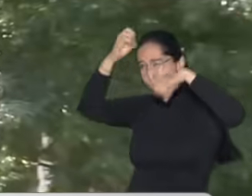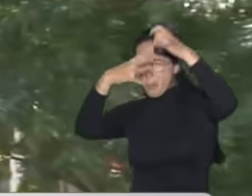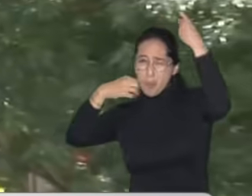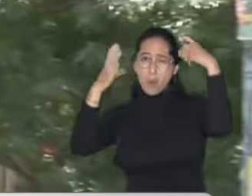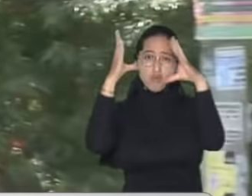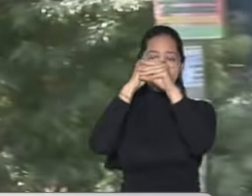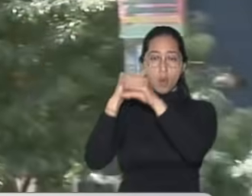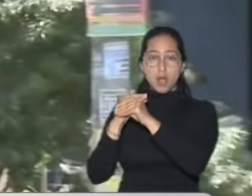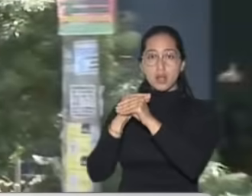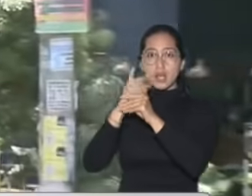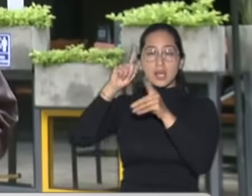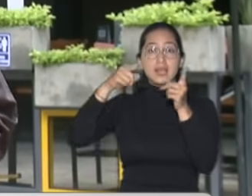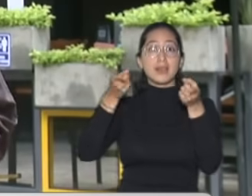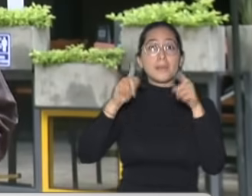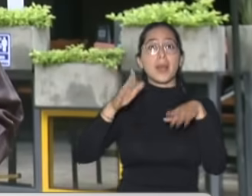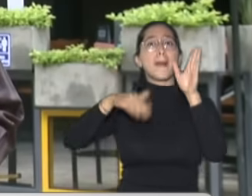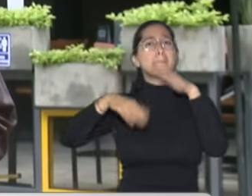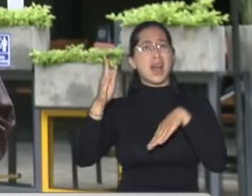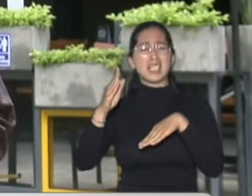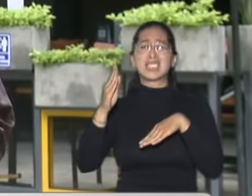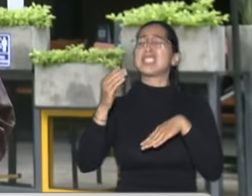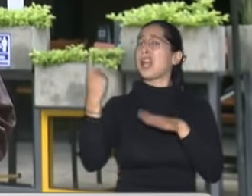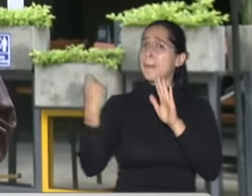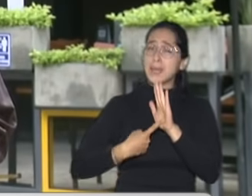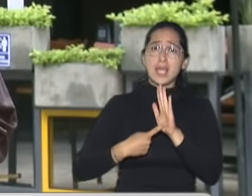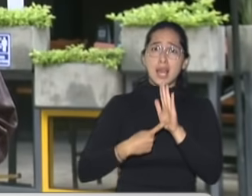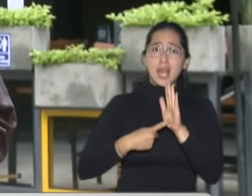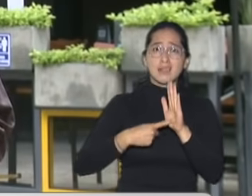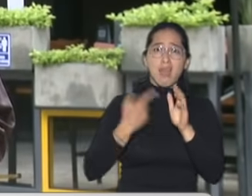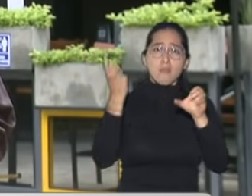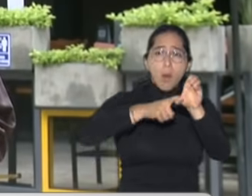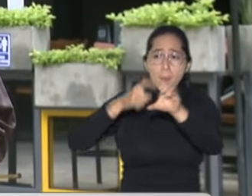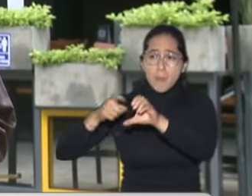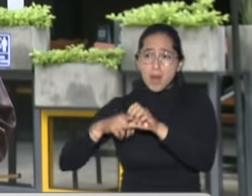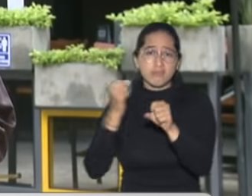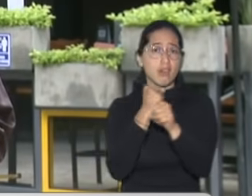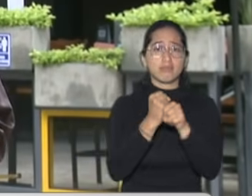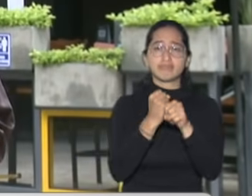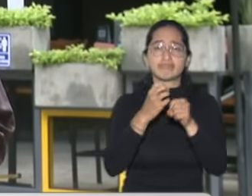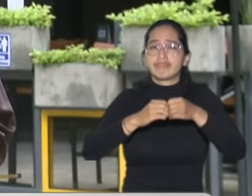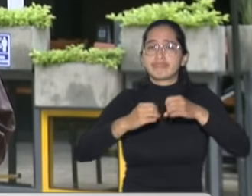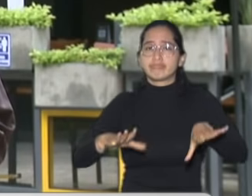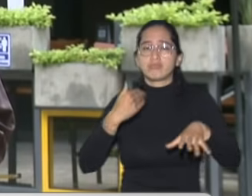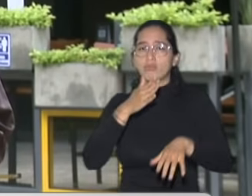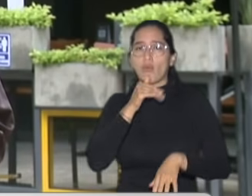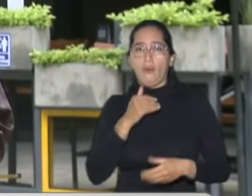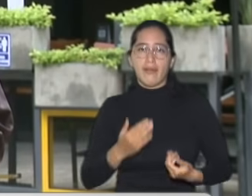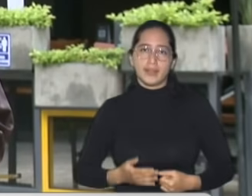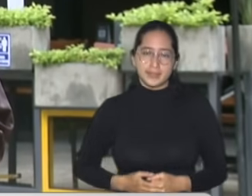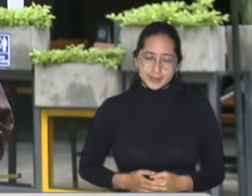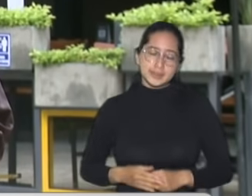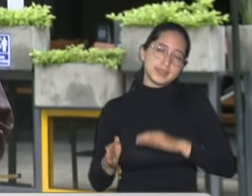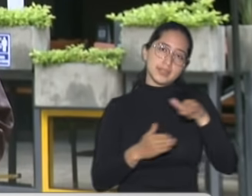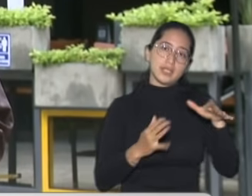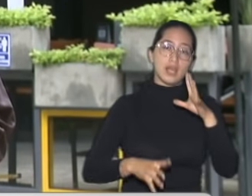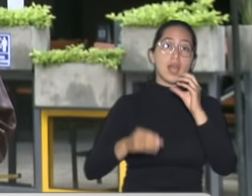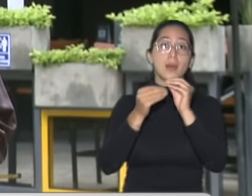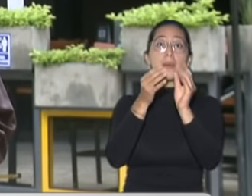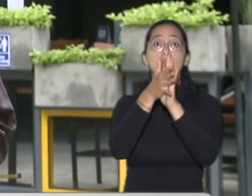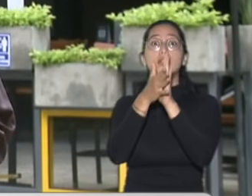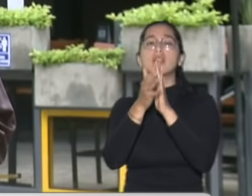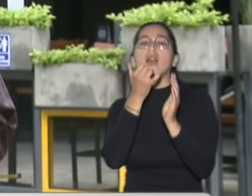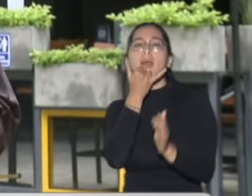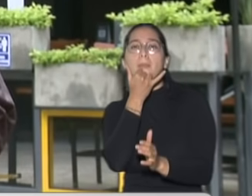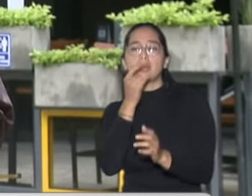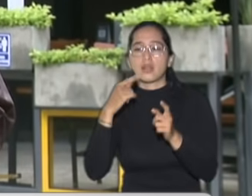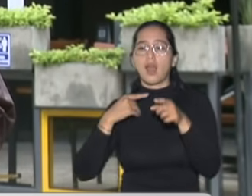puestos de trabajo se perdieron. La alcaldía también decretó la urgencia manifiesta. Esto quiere decir que la administración podrá adquirir bienes y